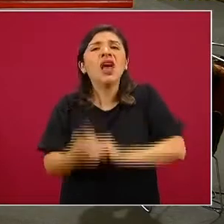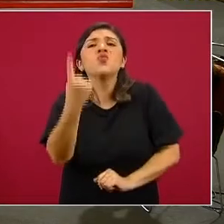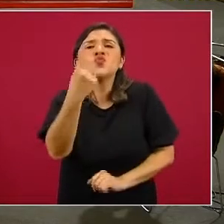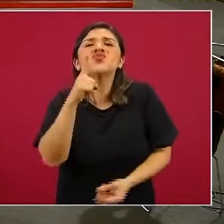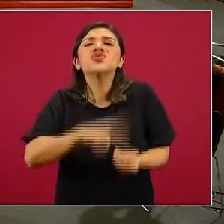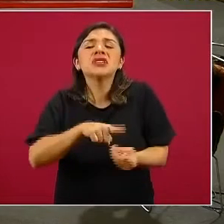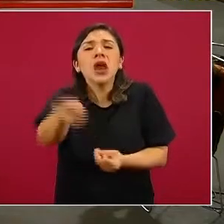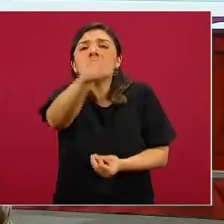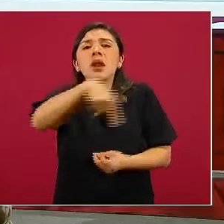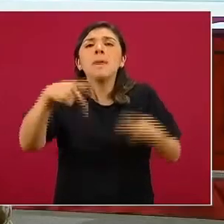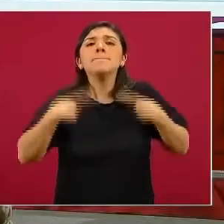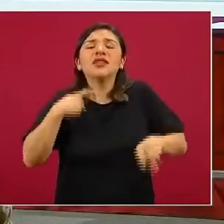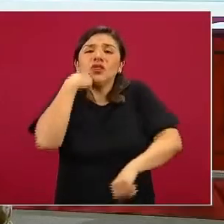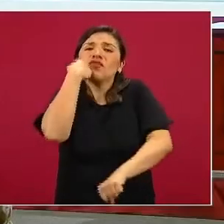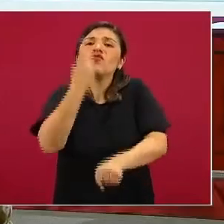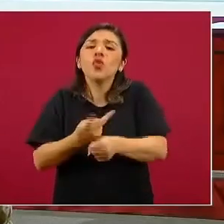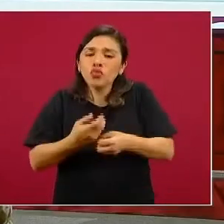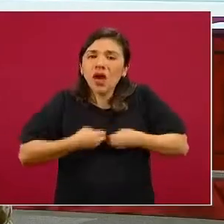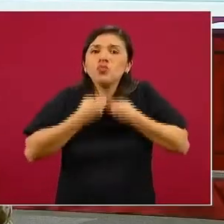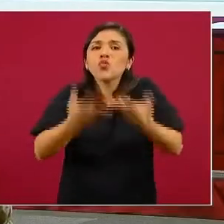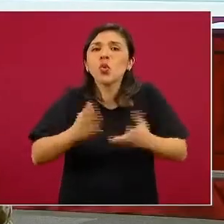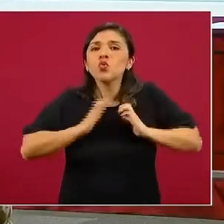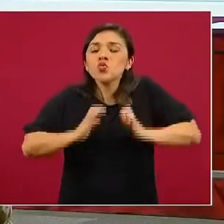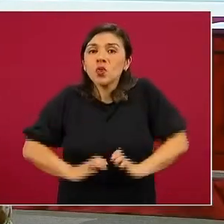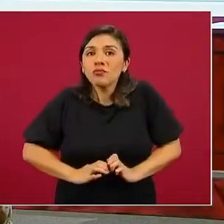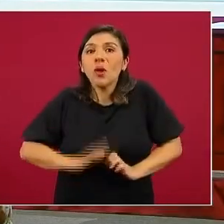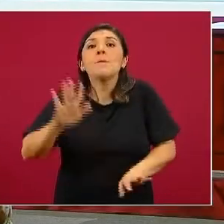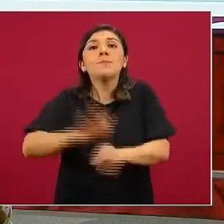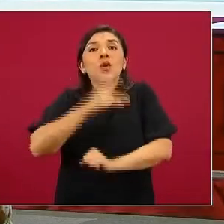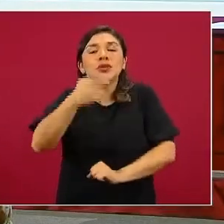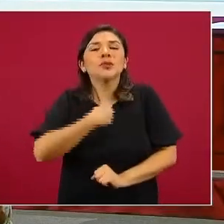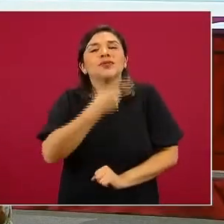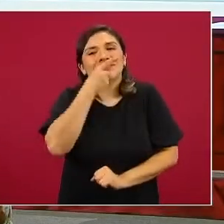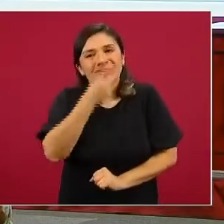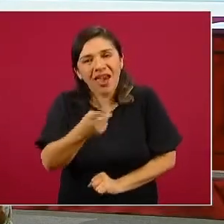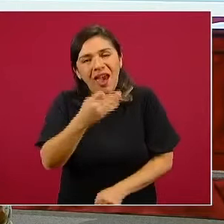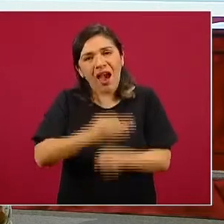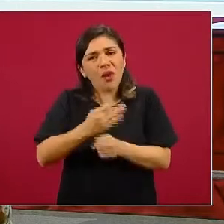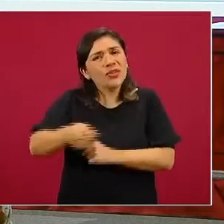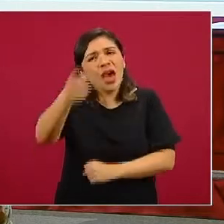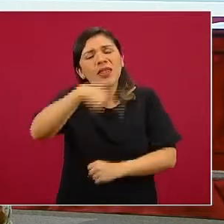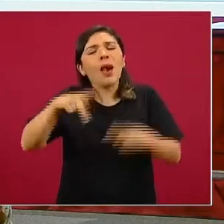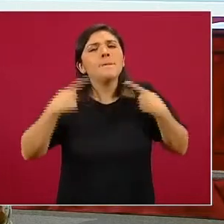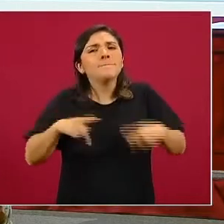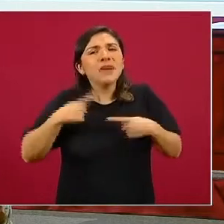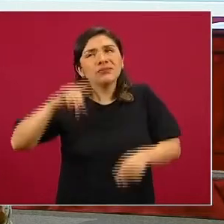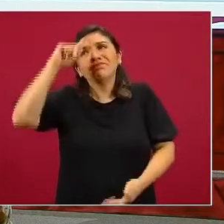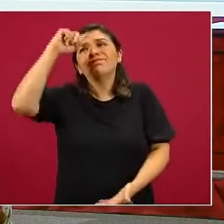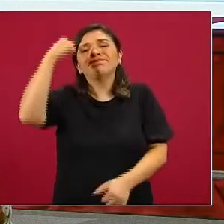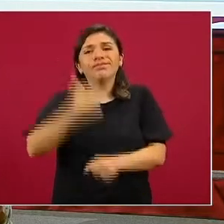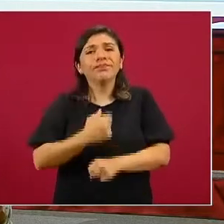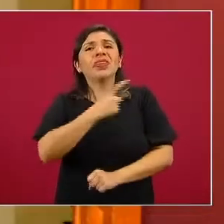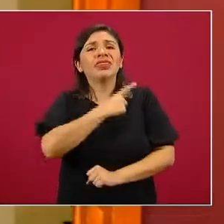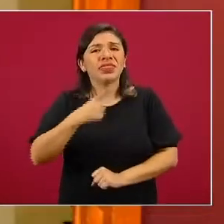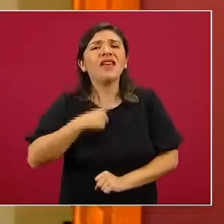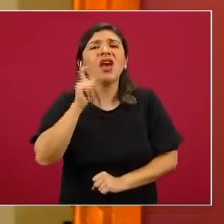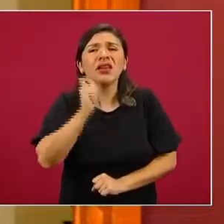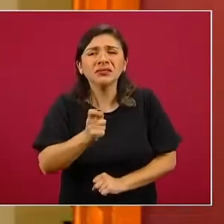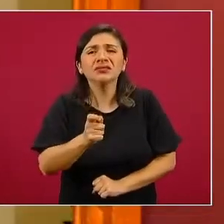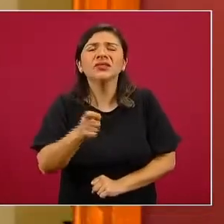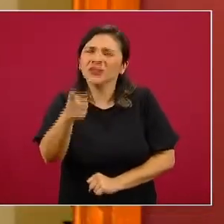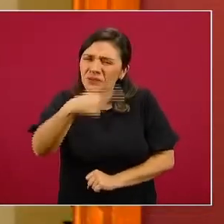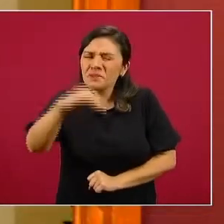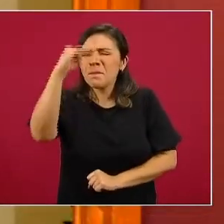donación. Por eso es que el mensaje hacia la donación, hacia los ciudadanos, hacia los mexicanos, es